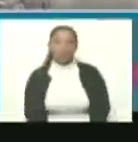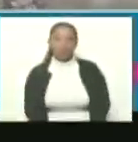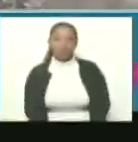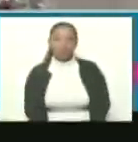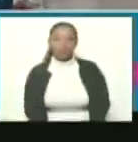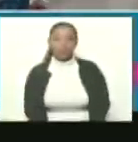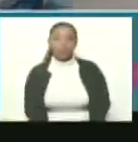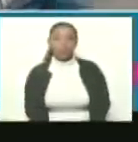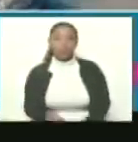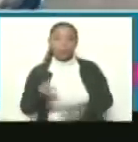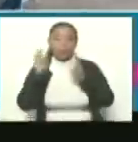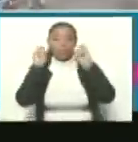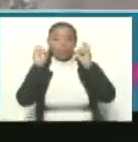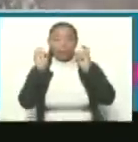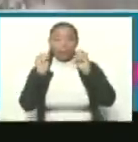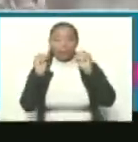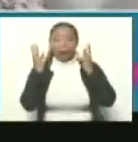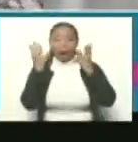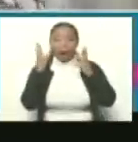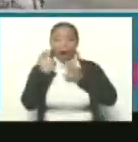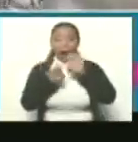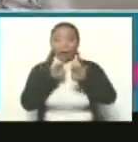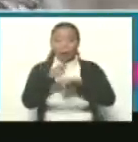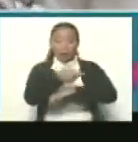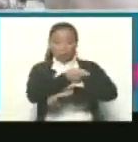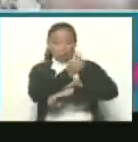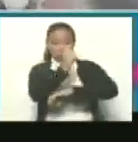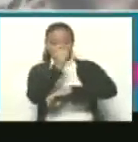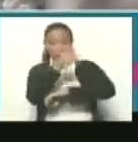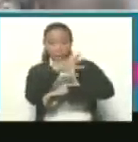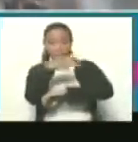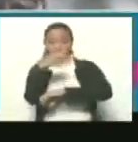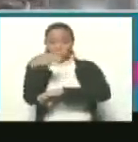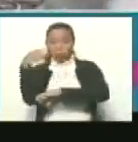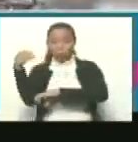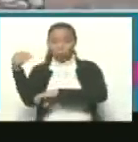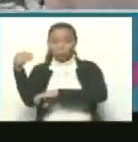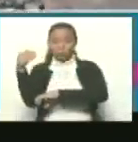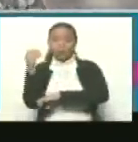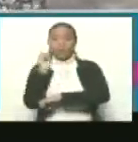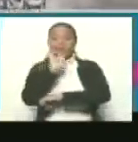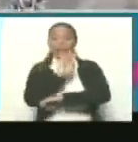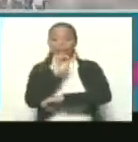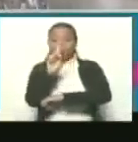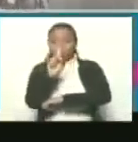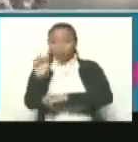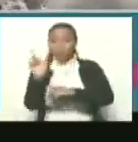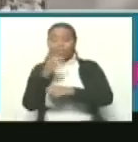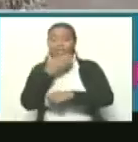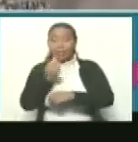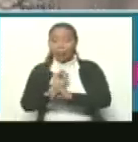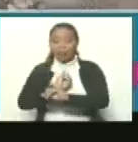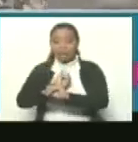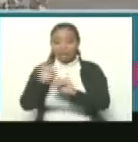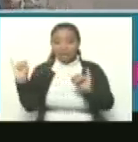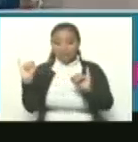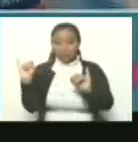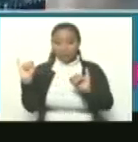pulpo inicia el 1 de julio, cierra el 31 de diciembre. El año pasado tuvimos una captura, presidente,